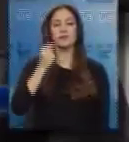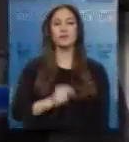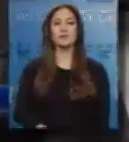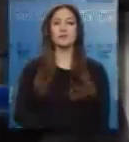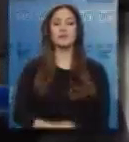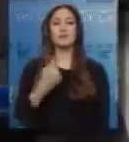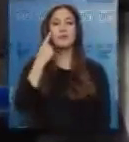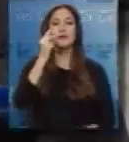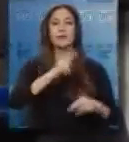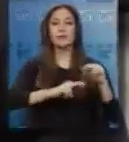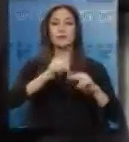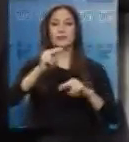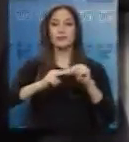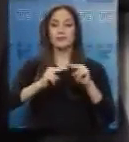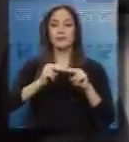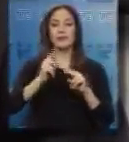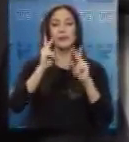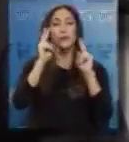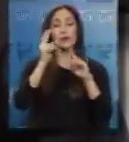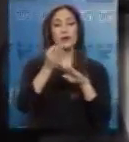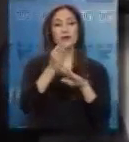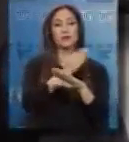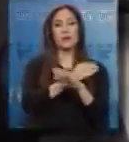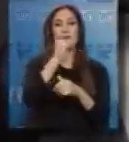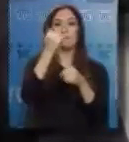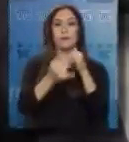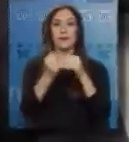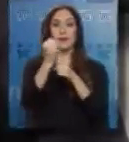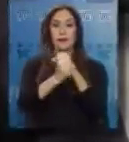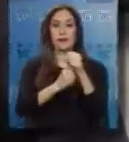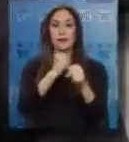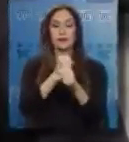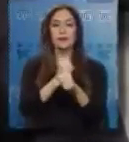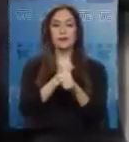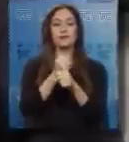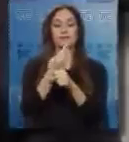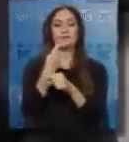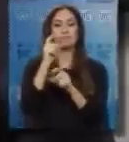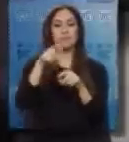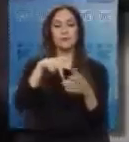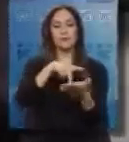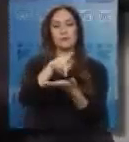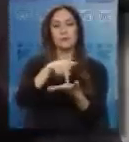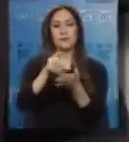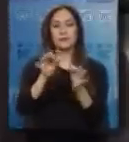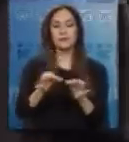constructores. Esperamos que sea antes de fin de año y la presión será unos 1.000.000.000 y si son de libre disponibilidad.